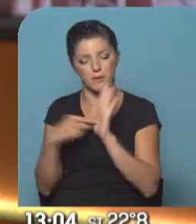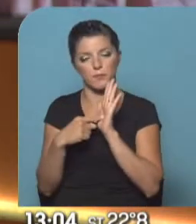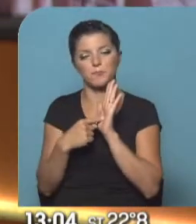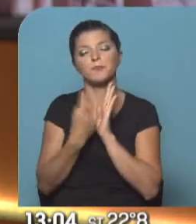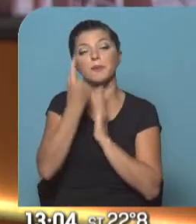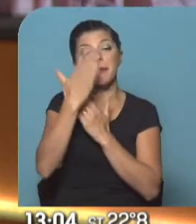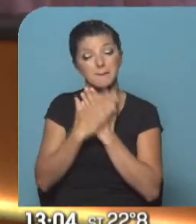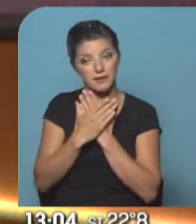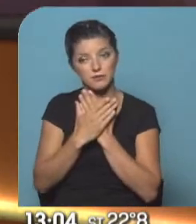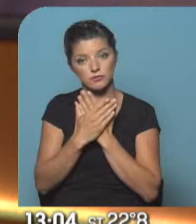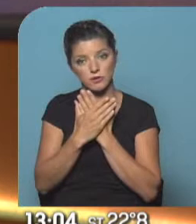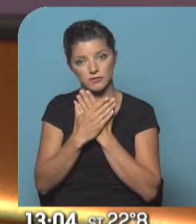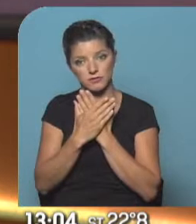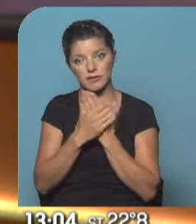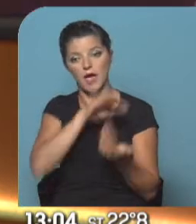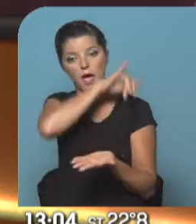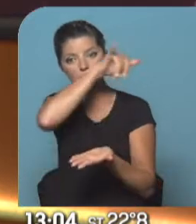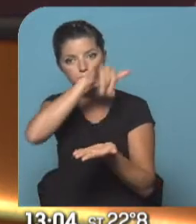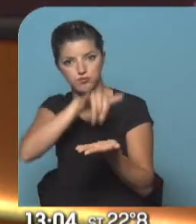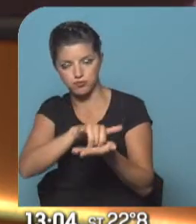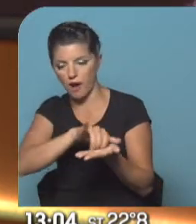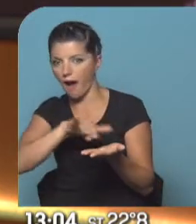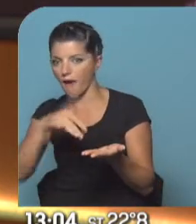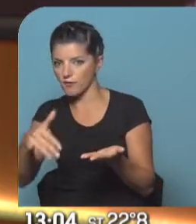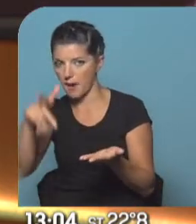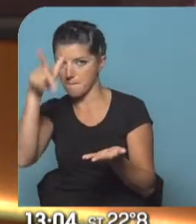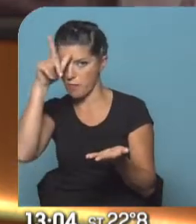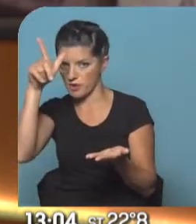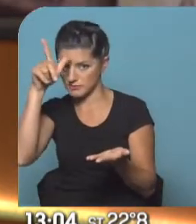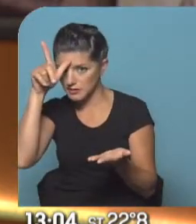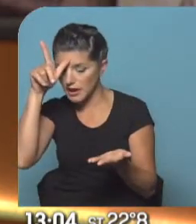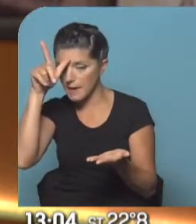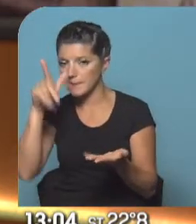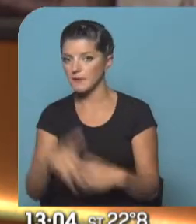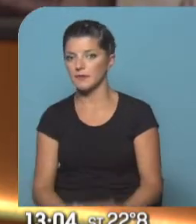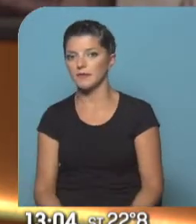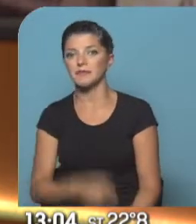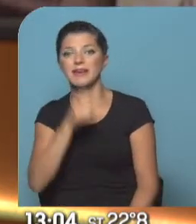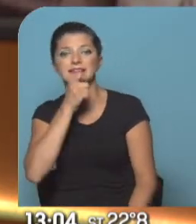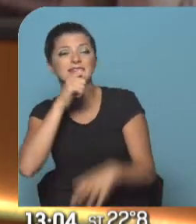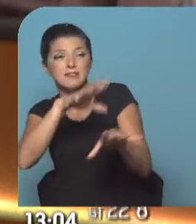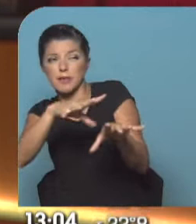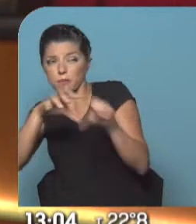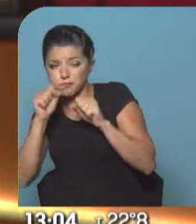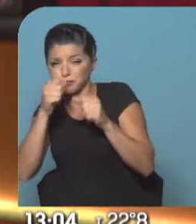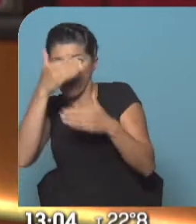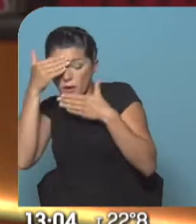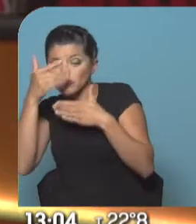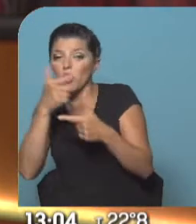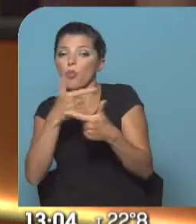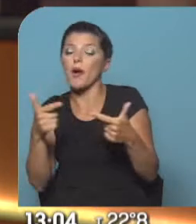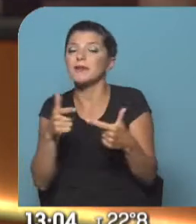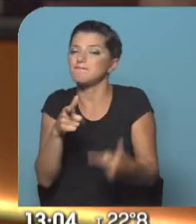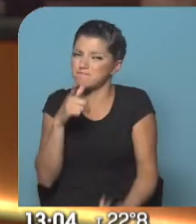bajó del avión, lo esperó la policía, lo esperaron carros armados. Si no fue un secuestro, puede ser una... Se parece mucho. Se